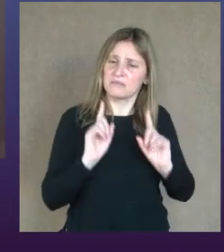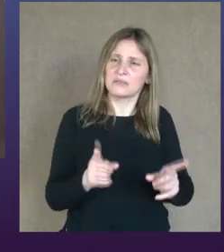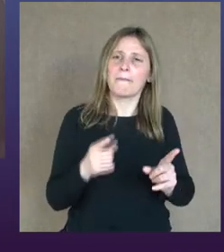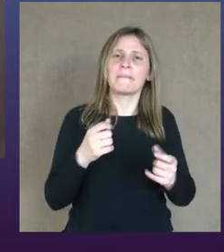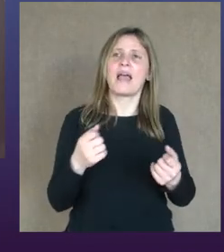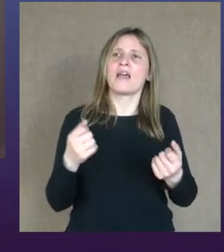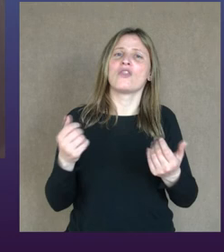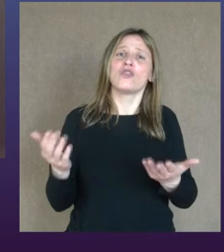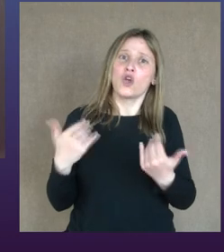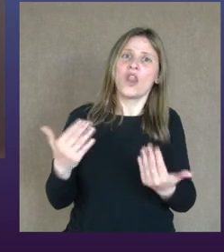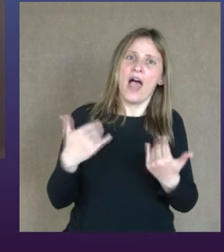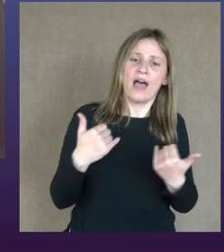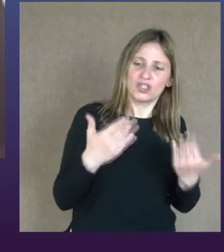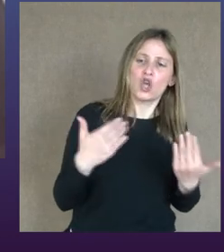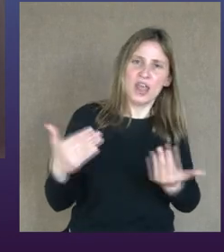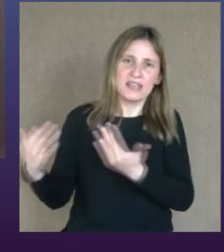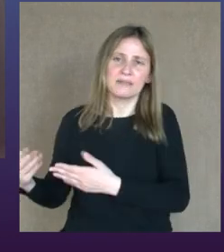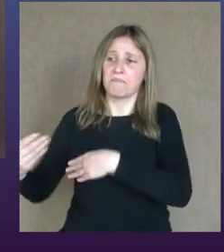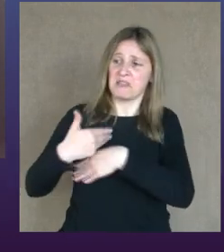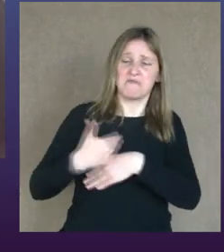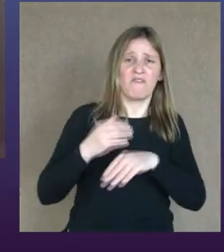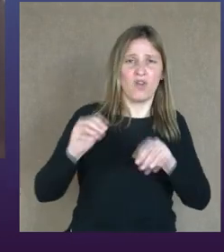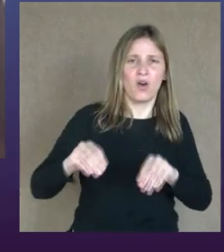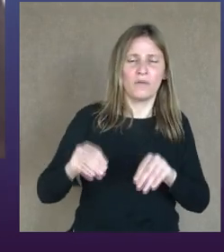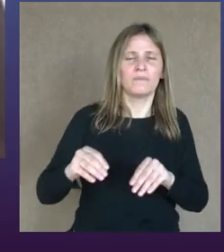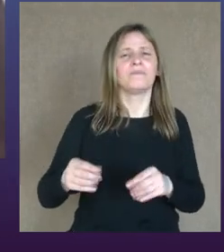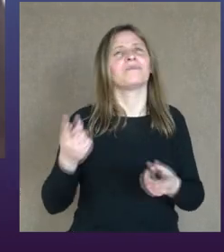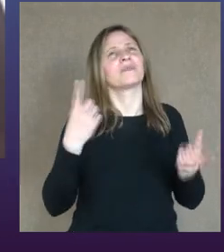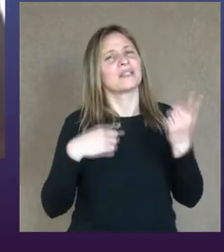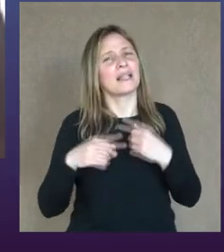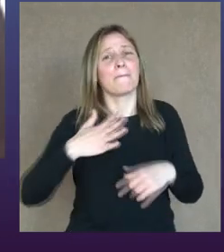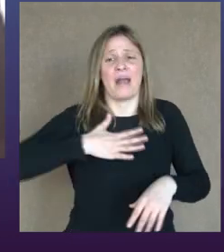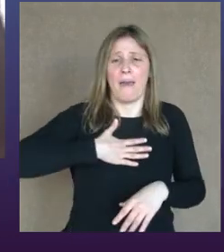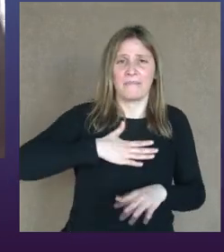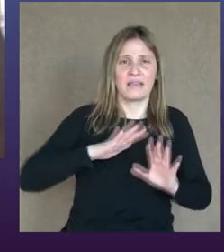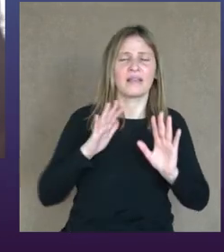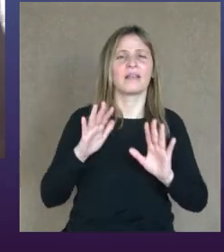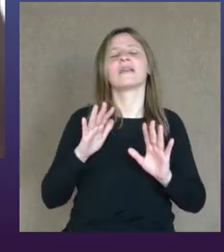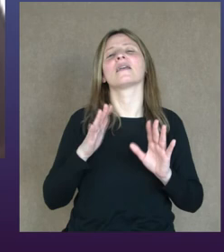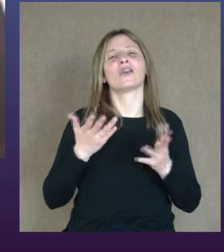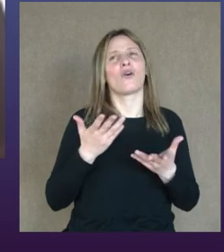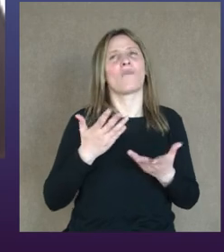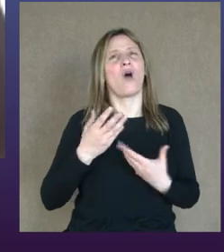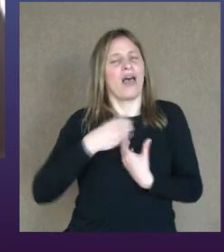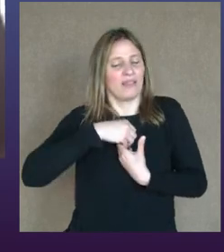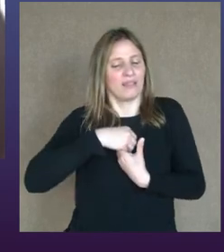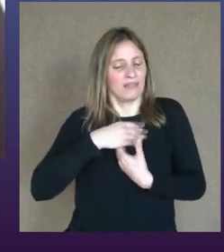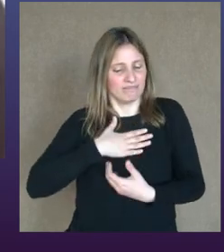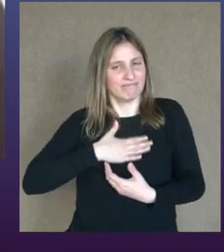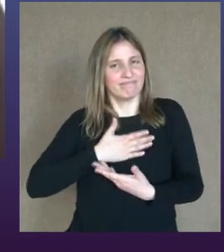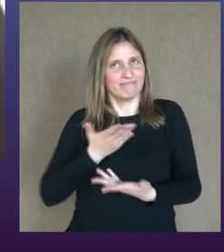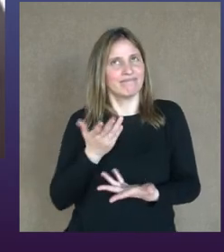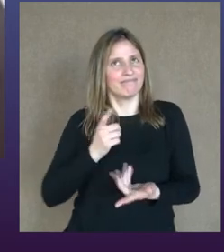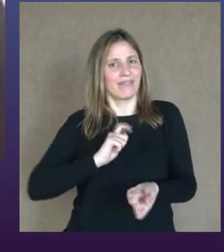más donaciones que pedidos. O sea, y eso a mí, desde el lado afectivo, me cambió